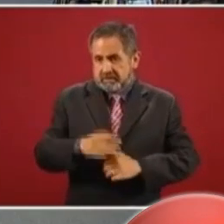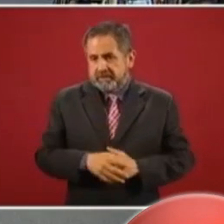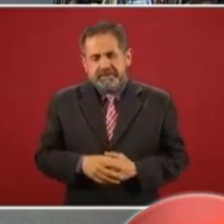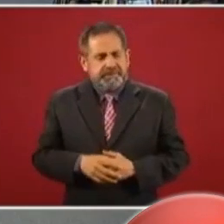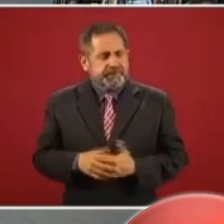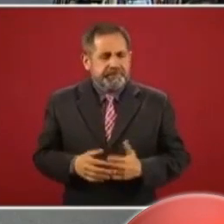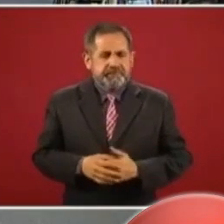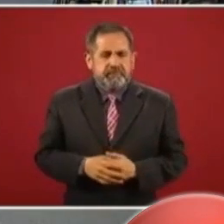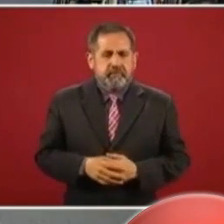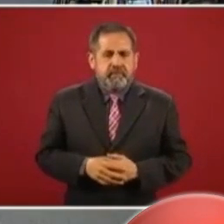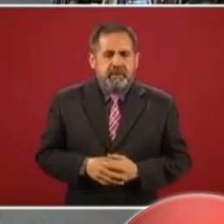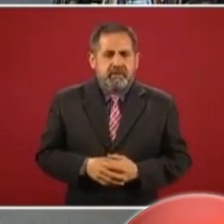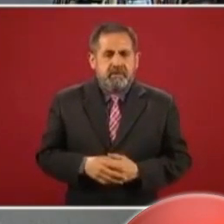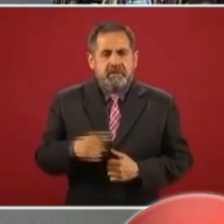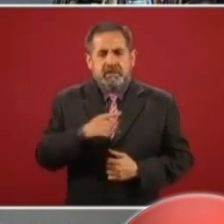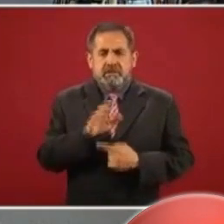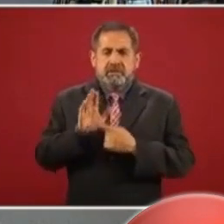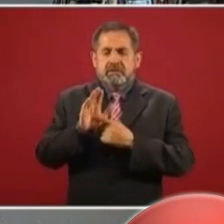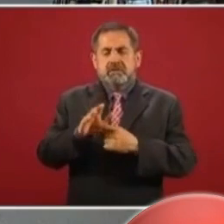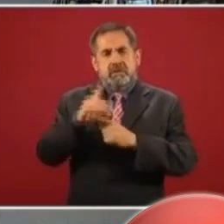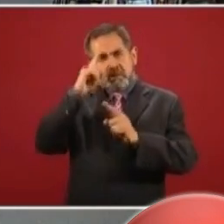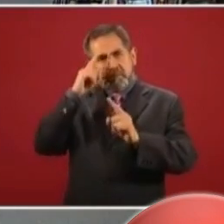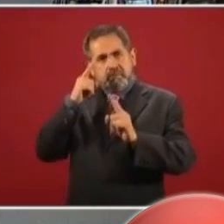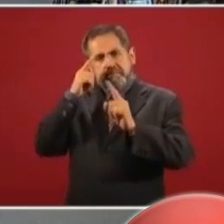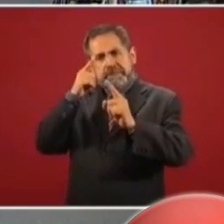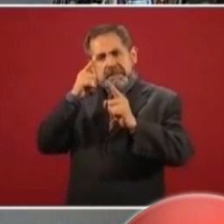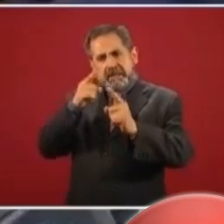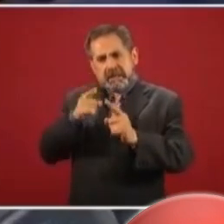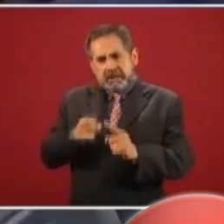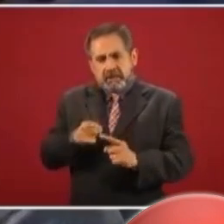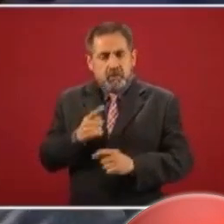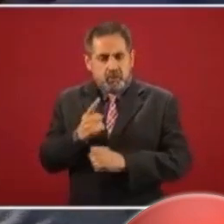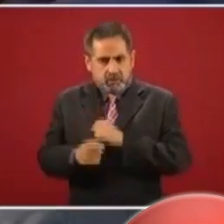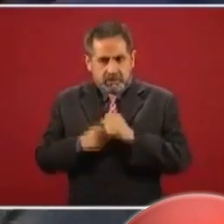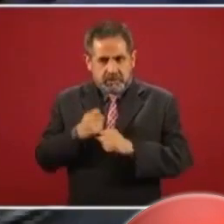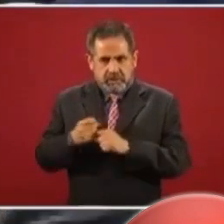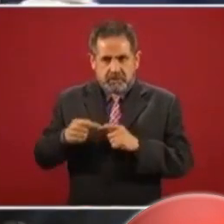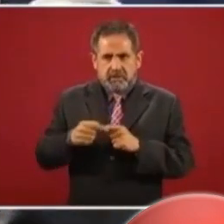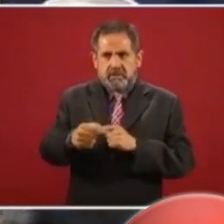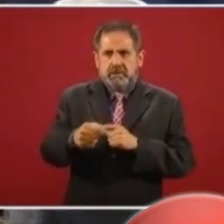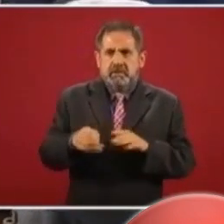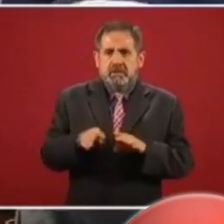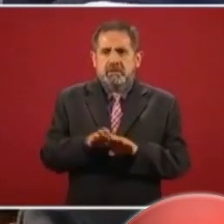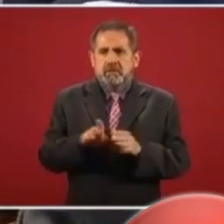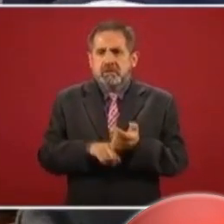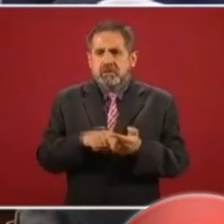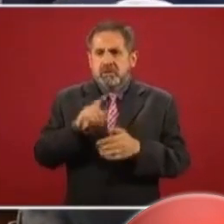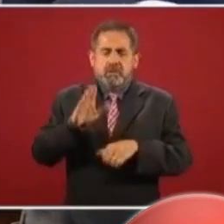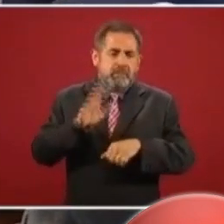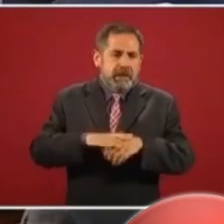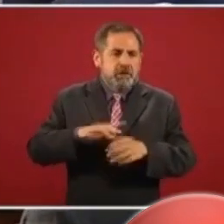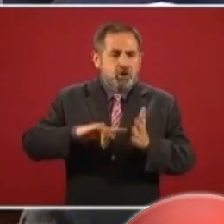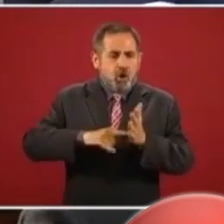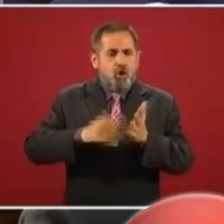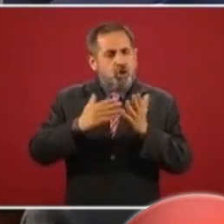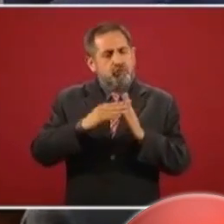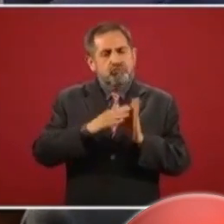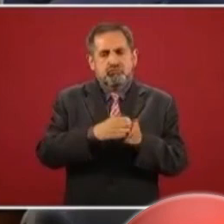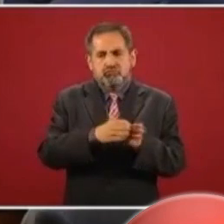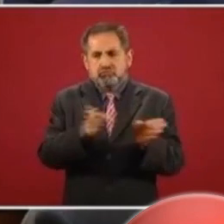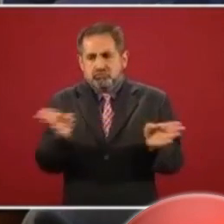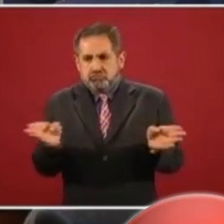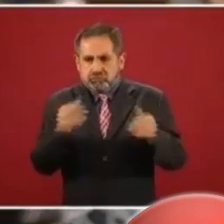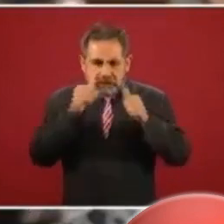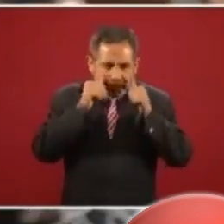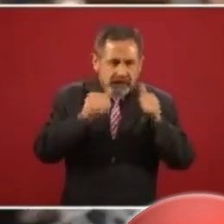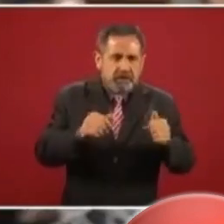Bueno, aquí ha presentado sobre sus metas para este año con respecto a ampliar horarios de atención de consultas, operaciones